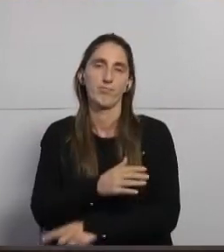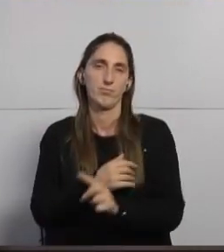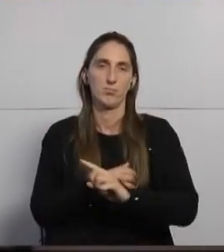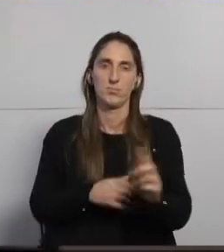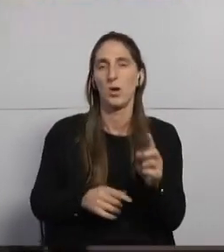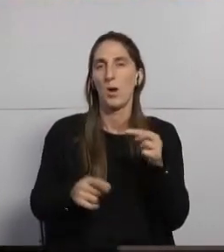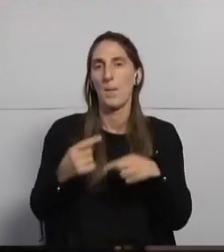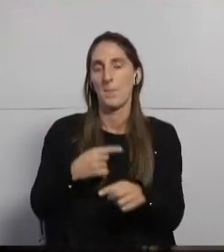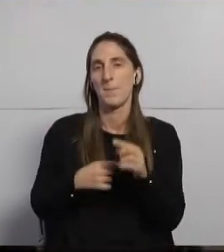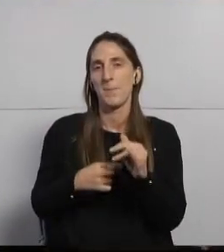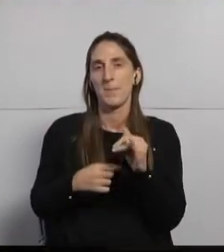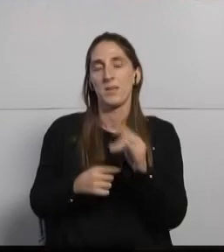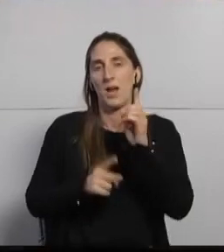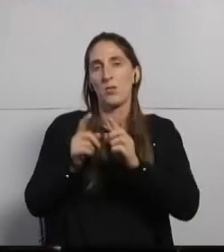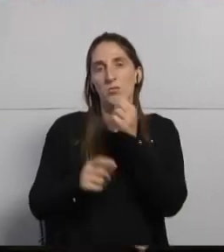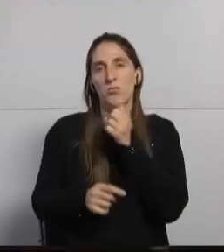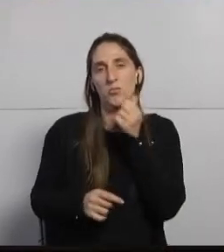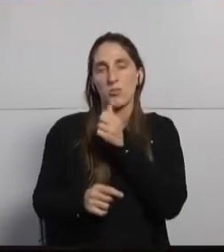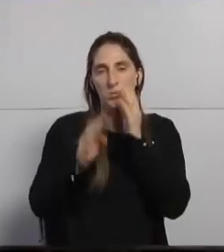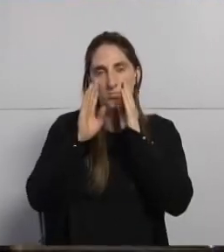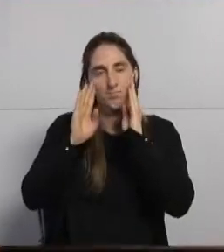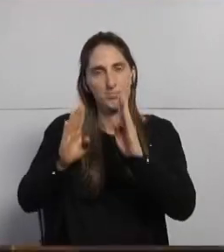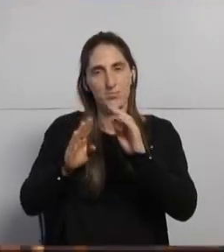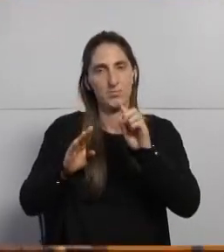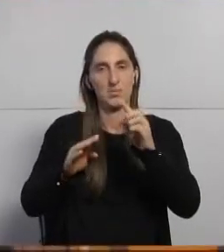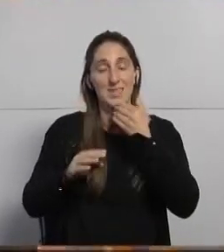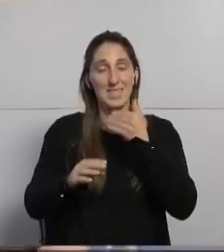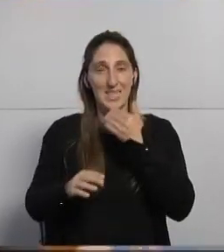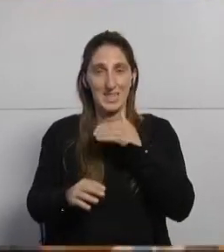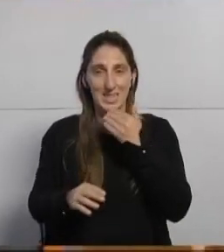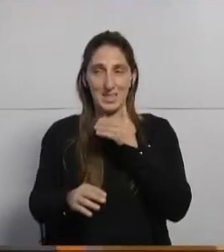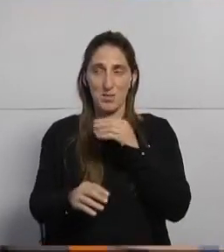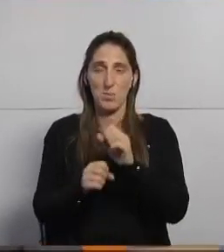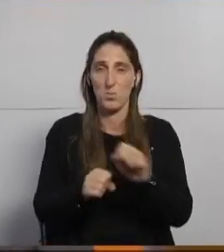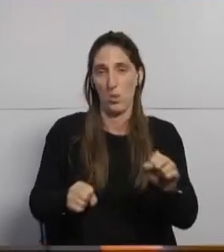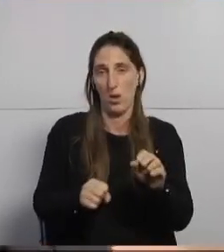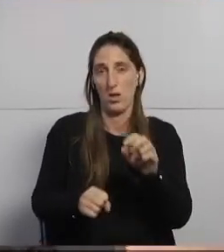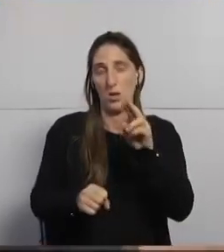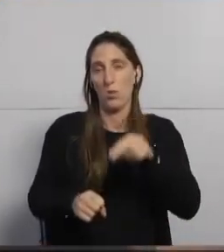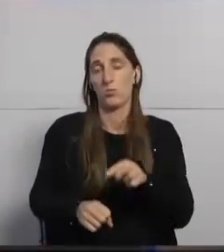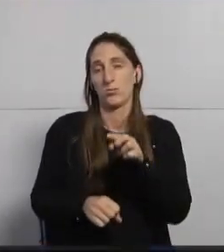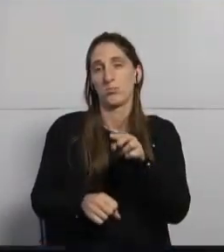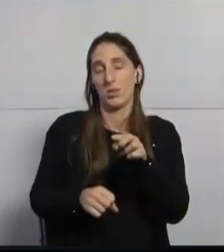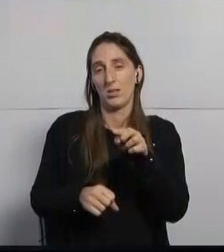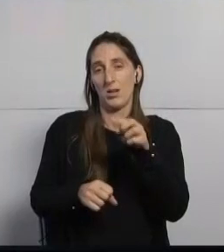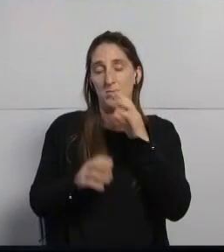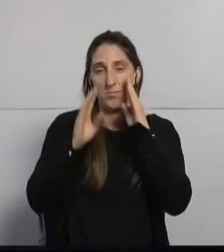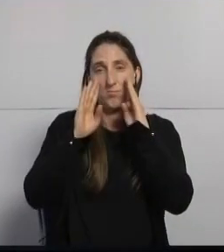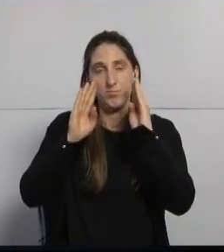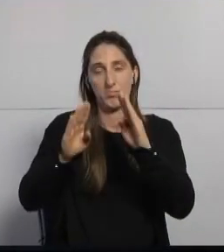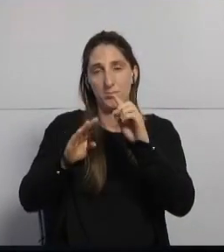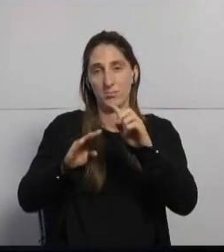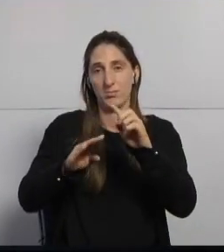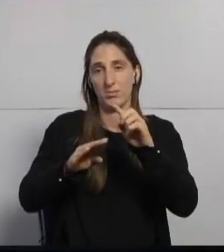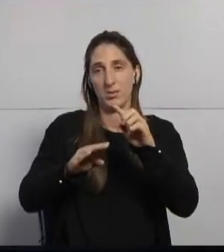en conceptos, sino básicamente en algunas soluciones concretas, específicas, que entendemos que pueden ser útiles en esta mirada que se